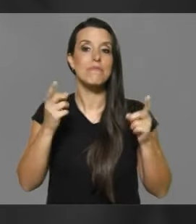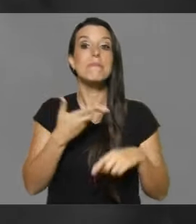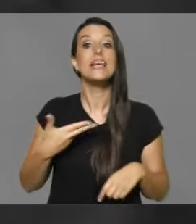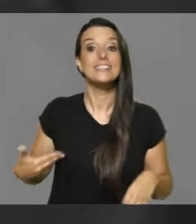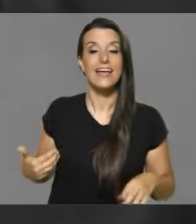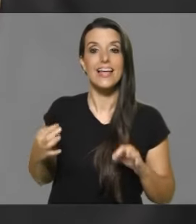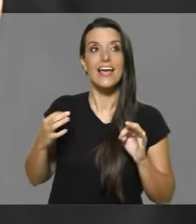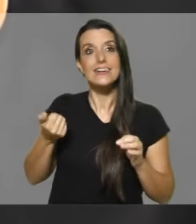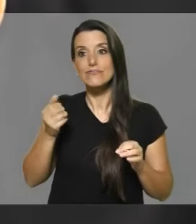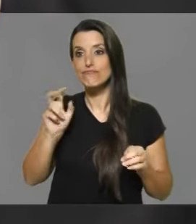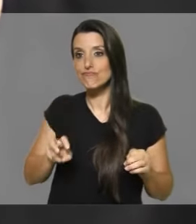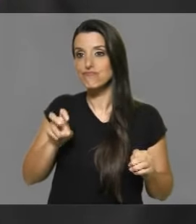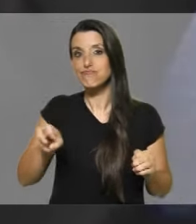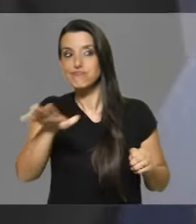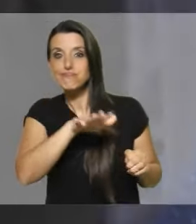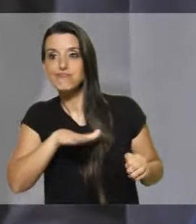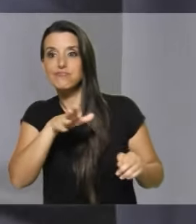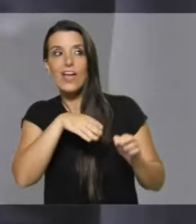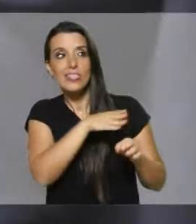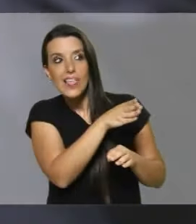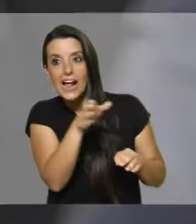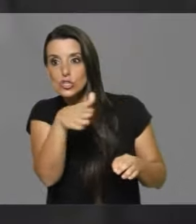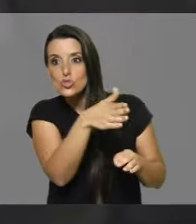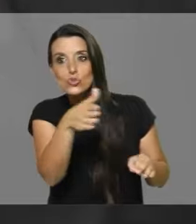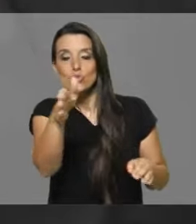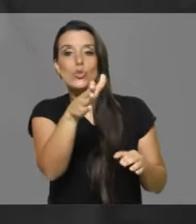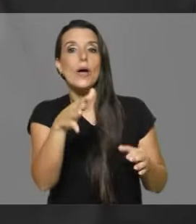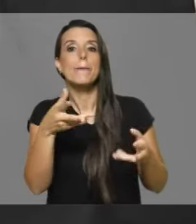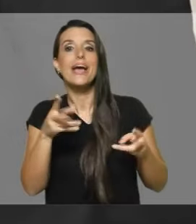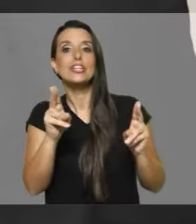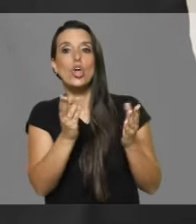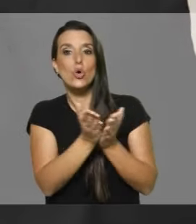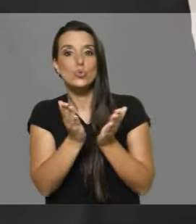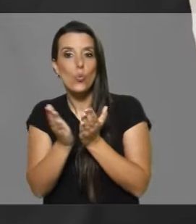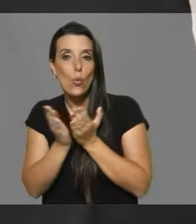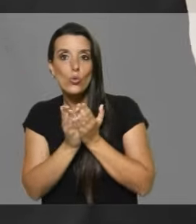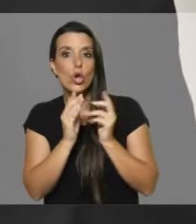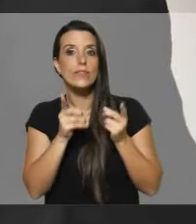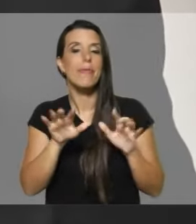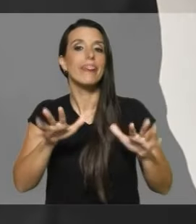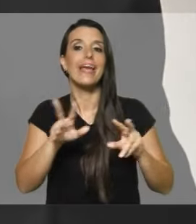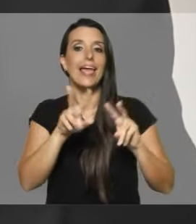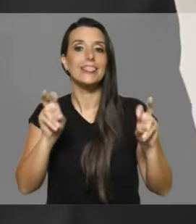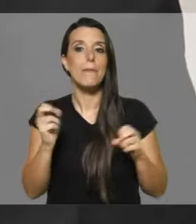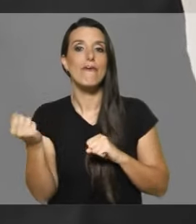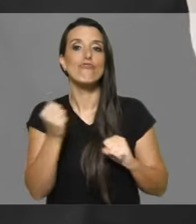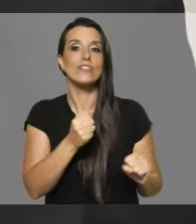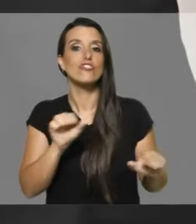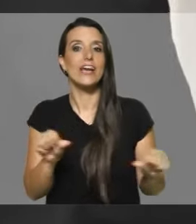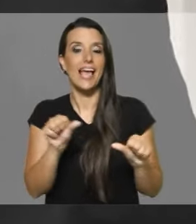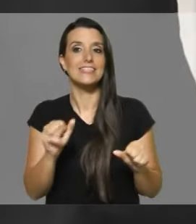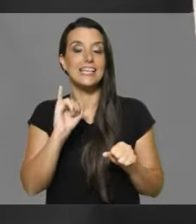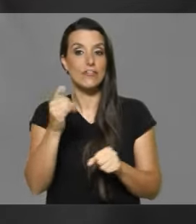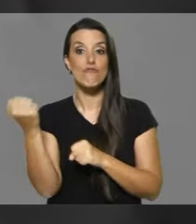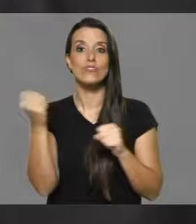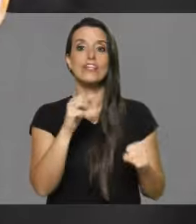estuvo recorriendo viendo las diferentes metodologías de estudio de qué se trata esta fundación y ha fundación